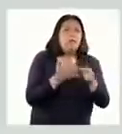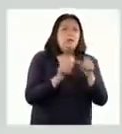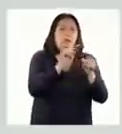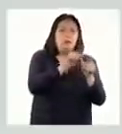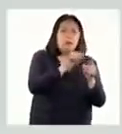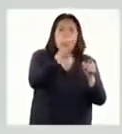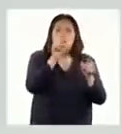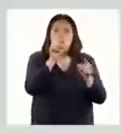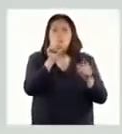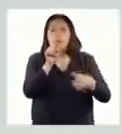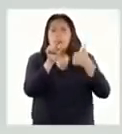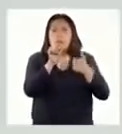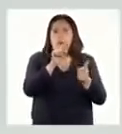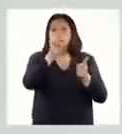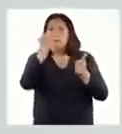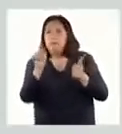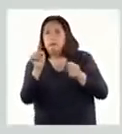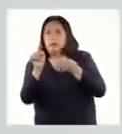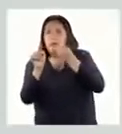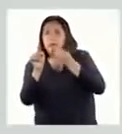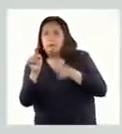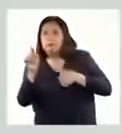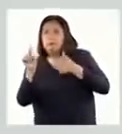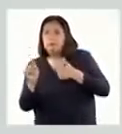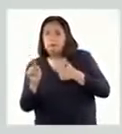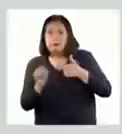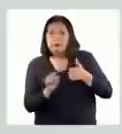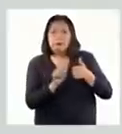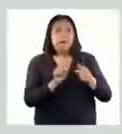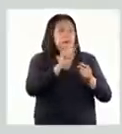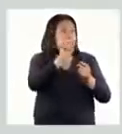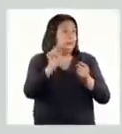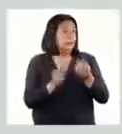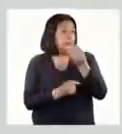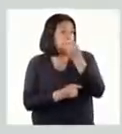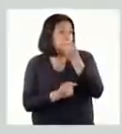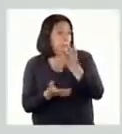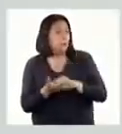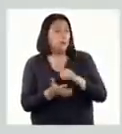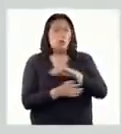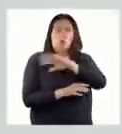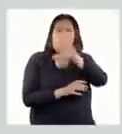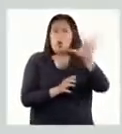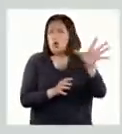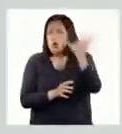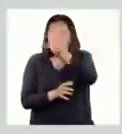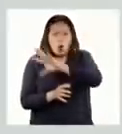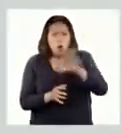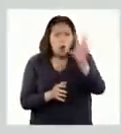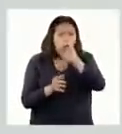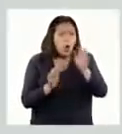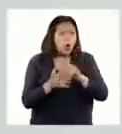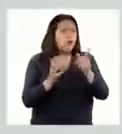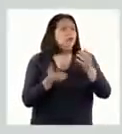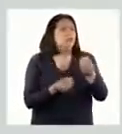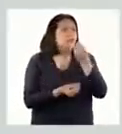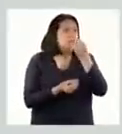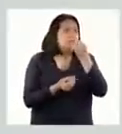de un ser vivo al otro. En las cadenas alimentarias, todo ser vivo se